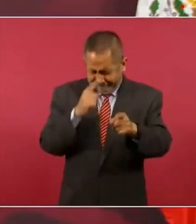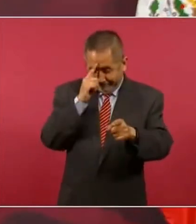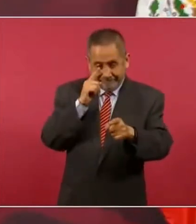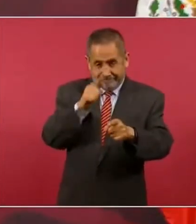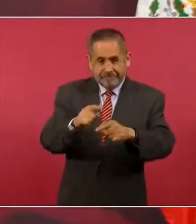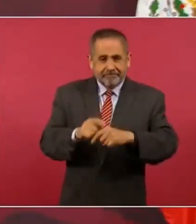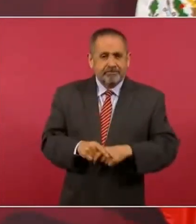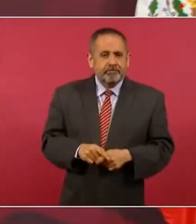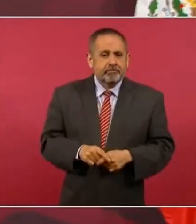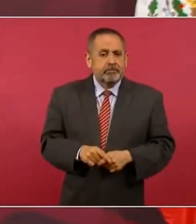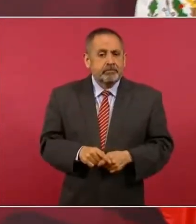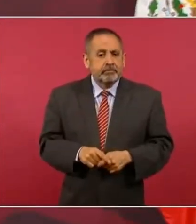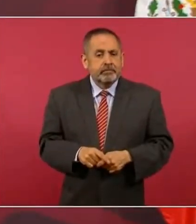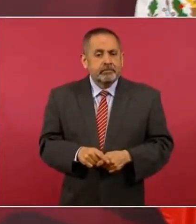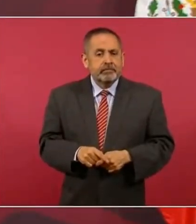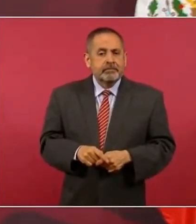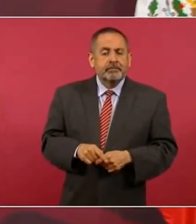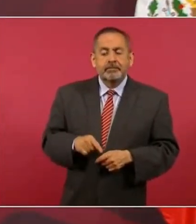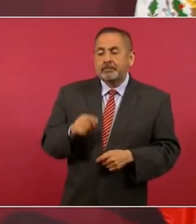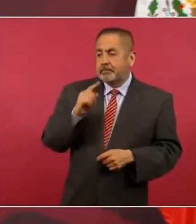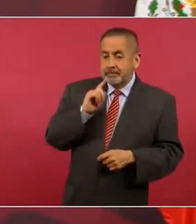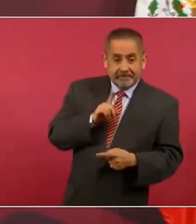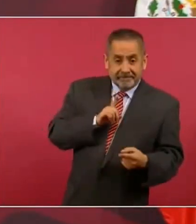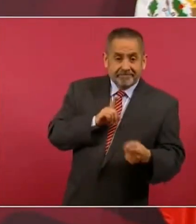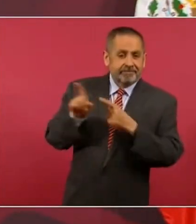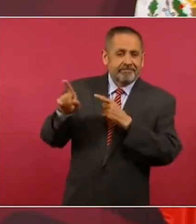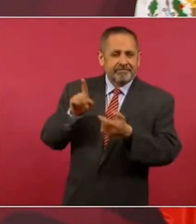lo acusaron de haber robado